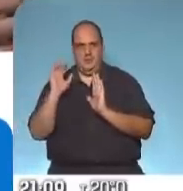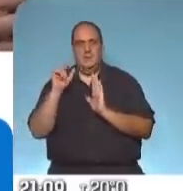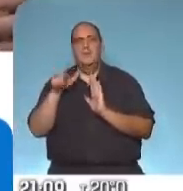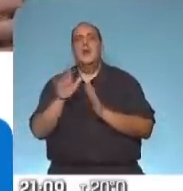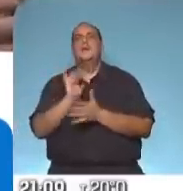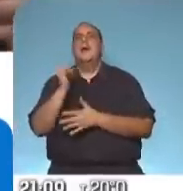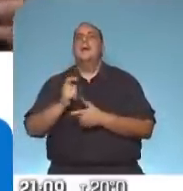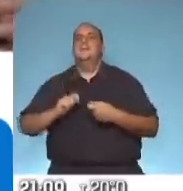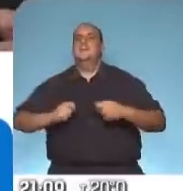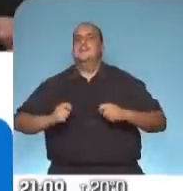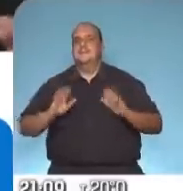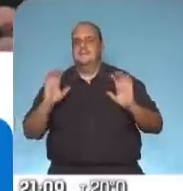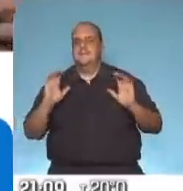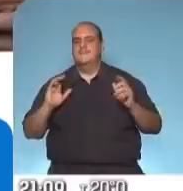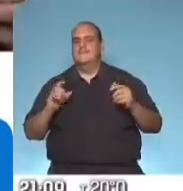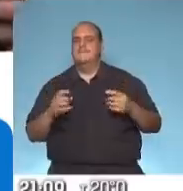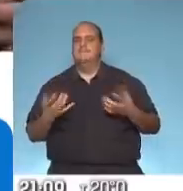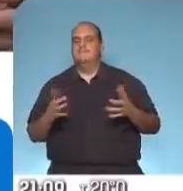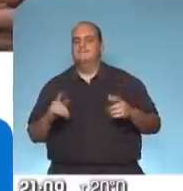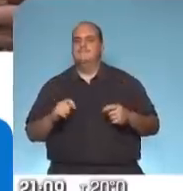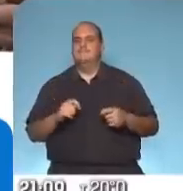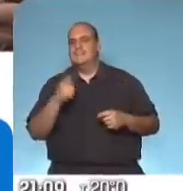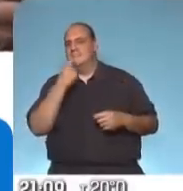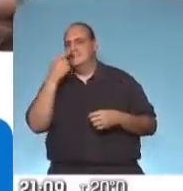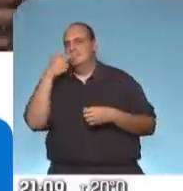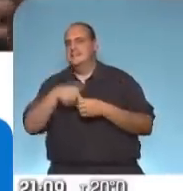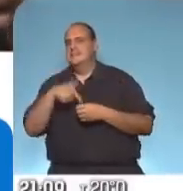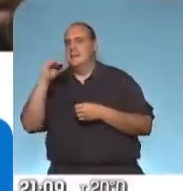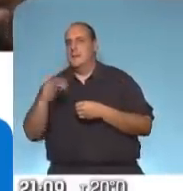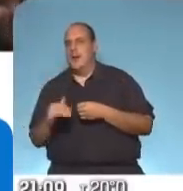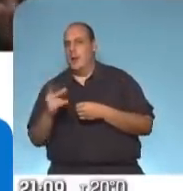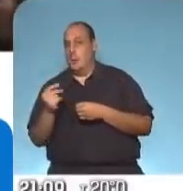una tensión entre si bajo las naftas,